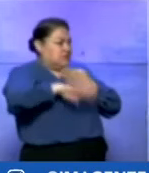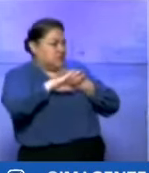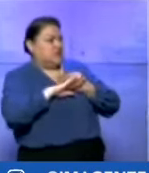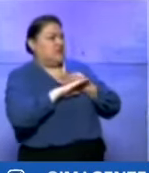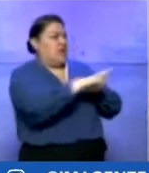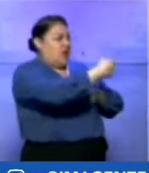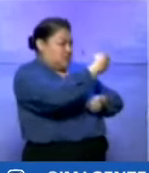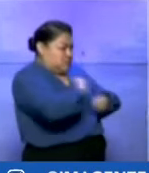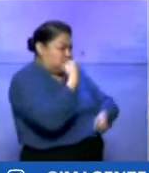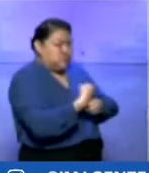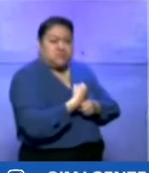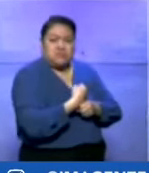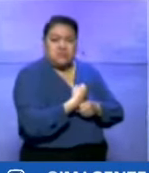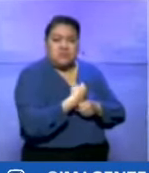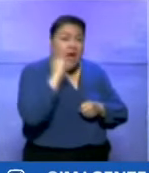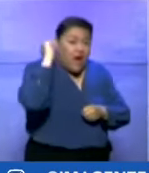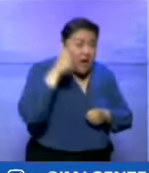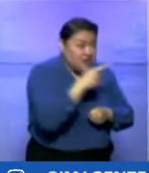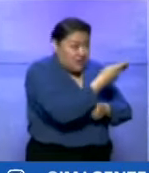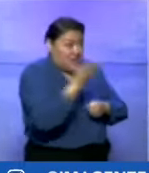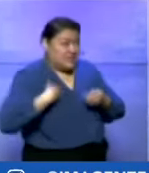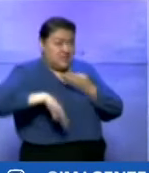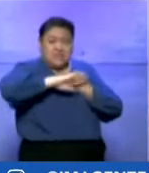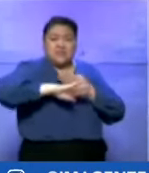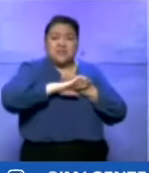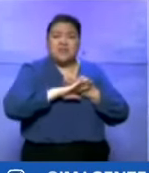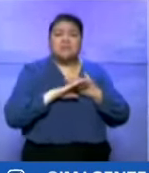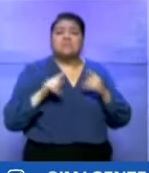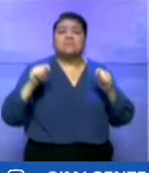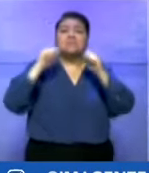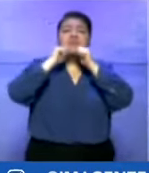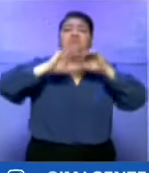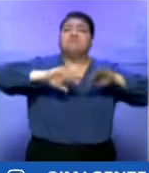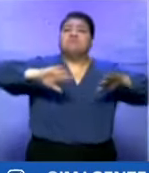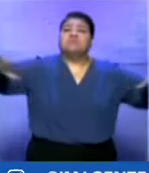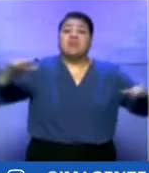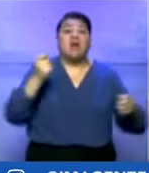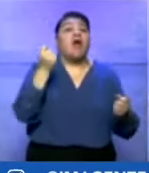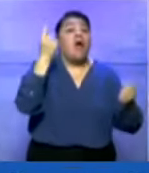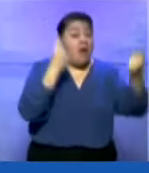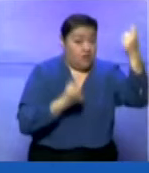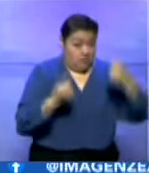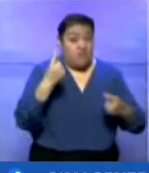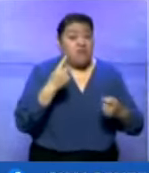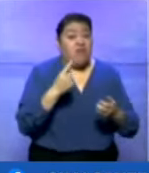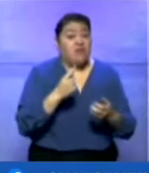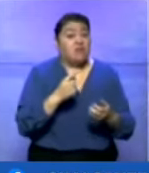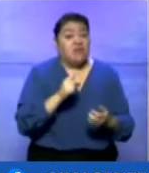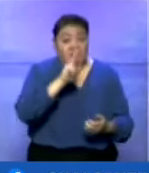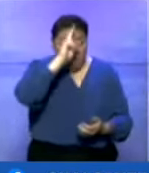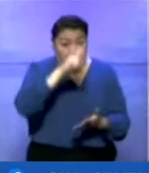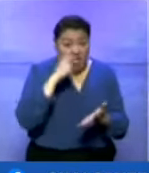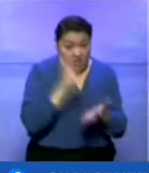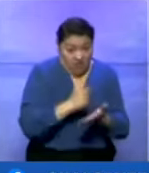presiones externas incluso amenazas directas e